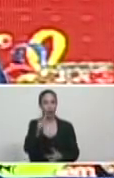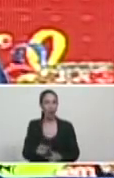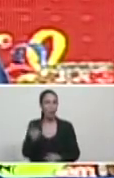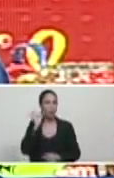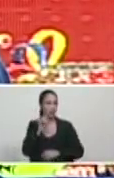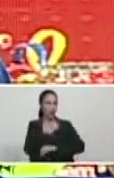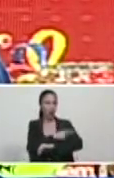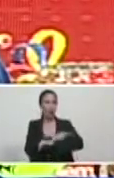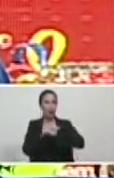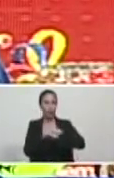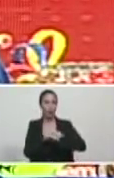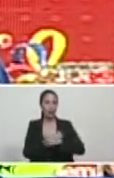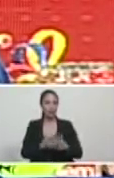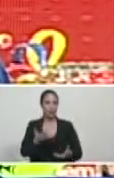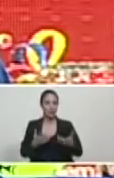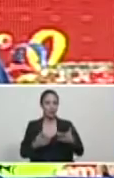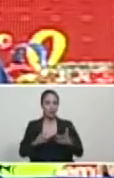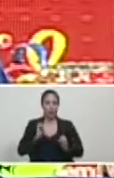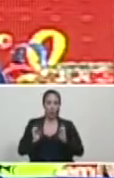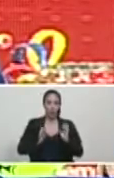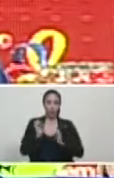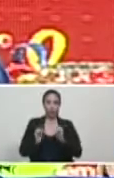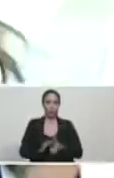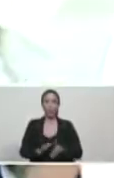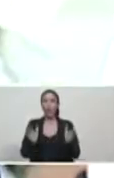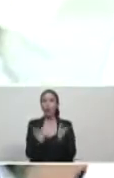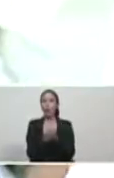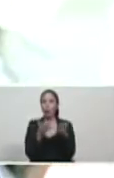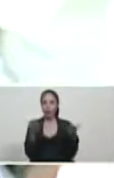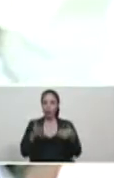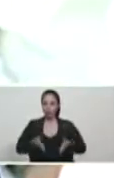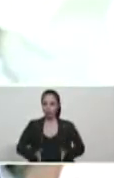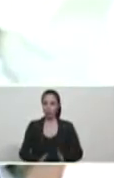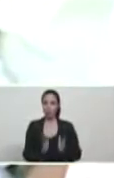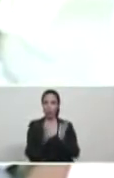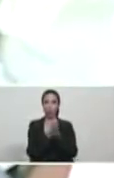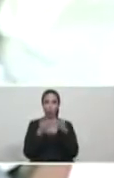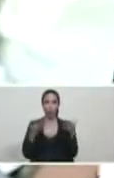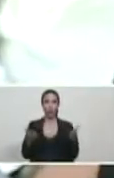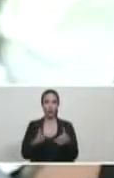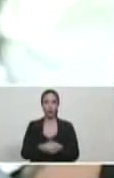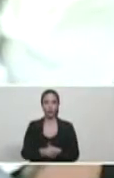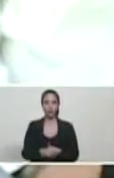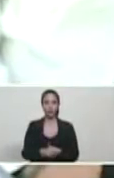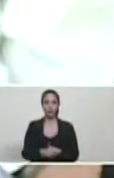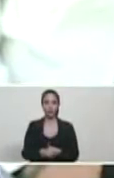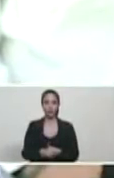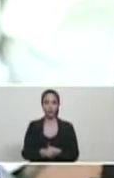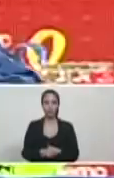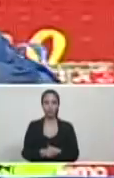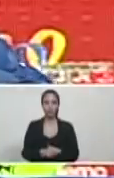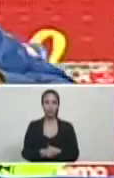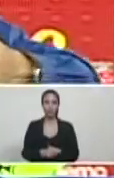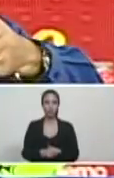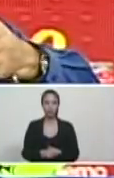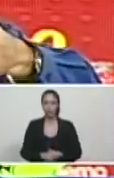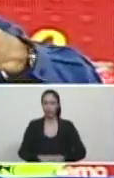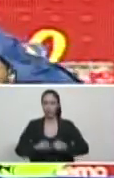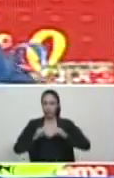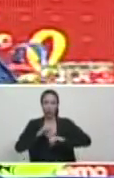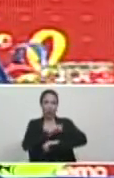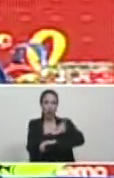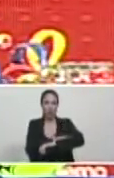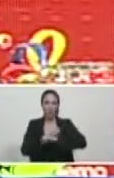¿verdad? Bueno, tú eres de Cumaná. Una buena cumanesa. Los cumaneses y los orientales son enérgicos.